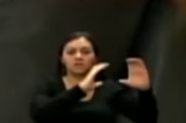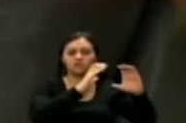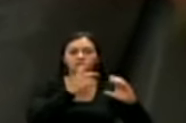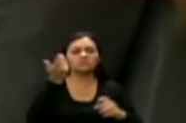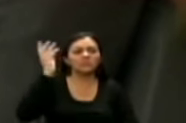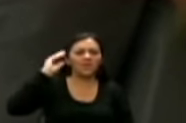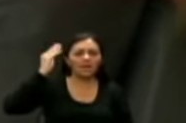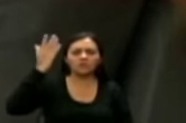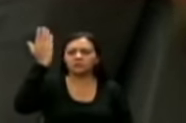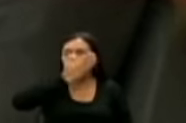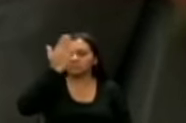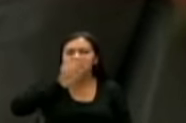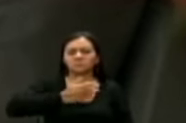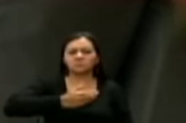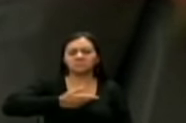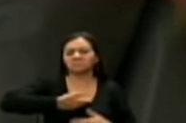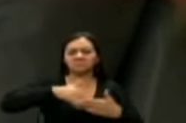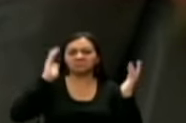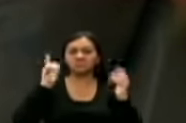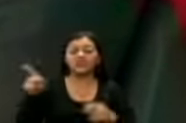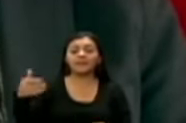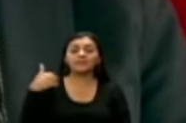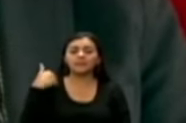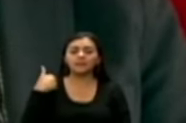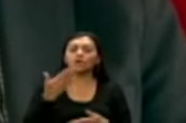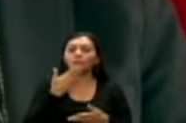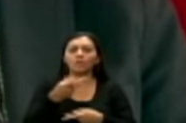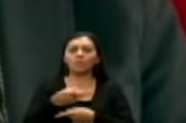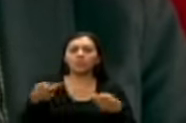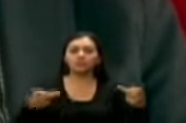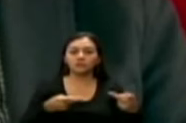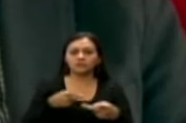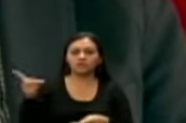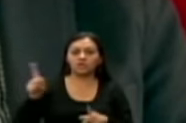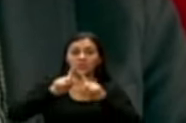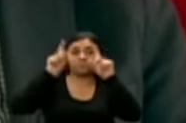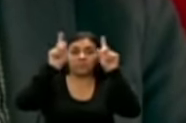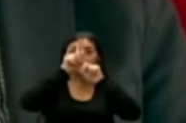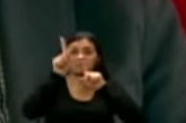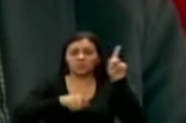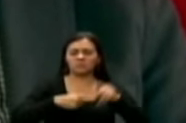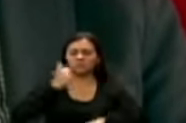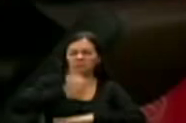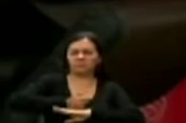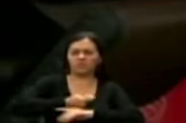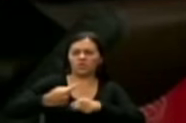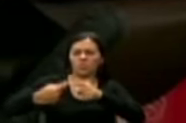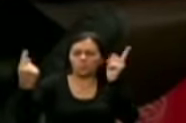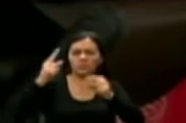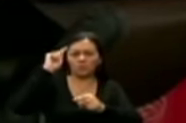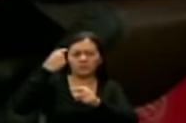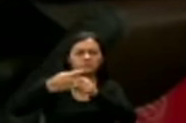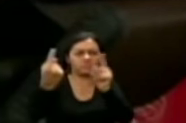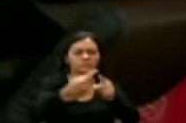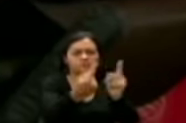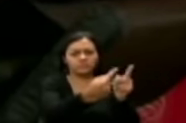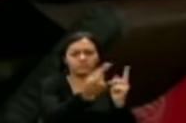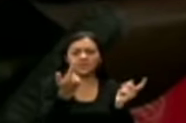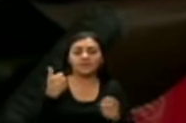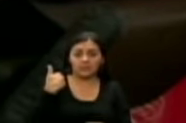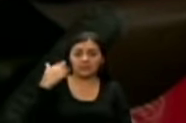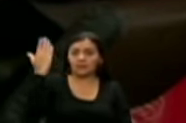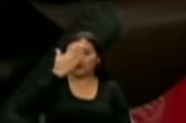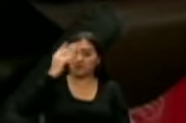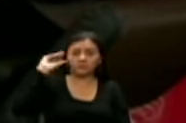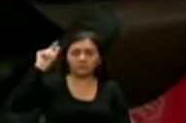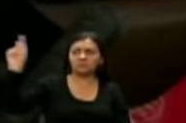Latina y lo que ha significado la posición de corporaciones mediáticas que se han interesado en mantener el status